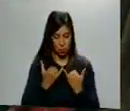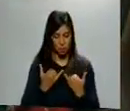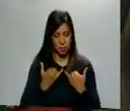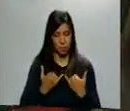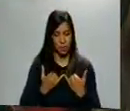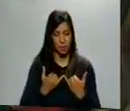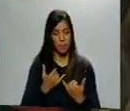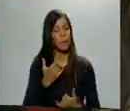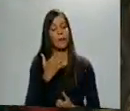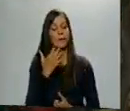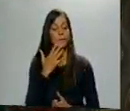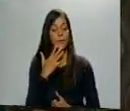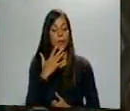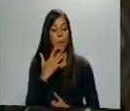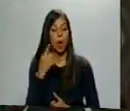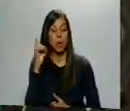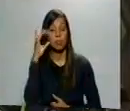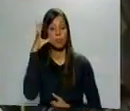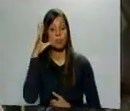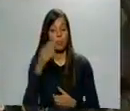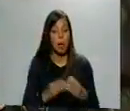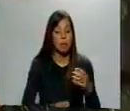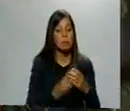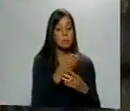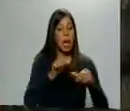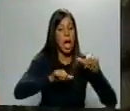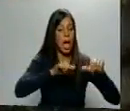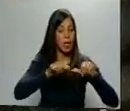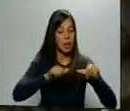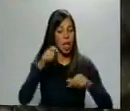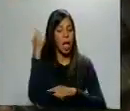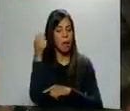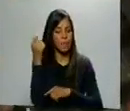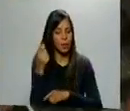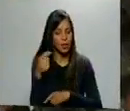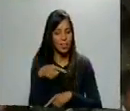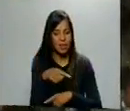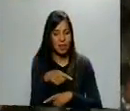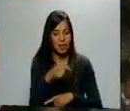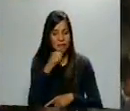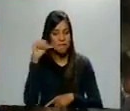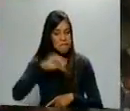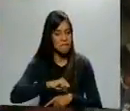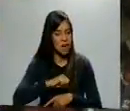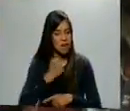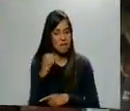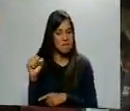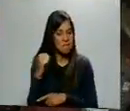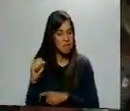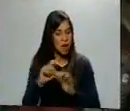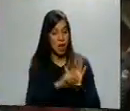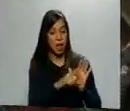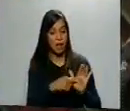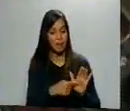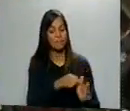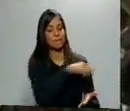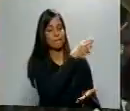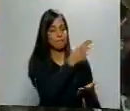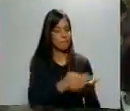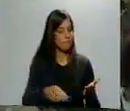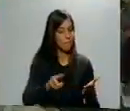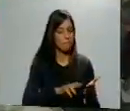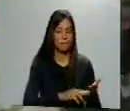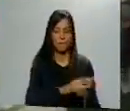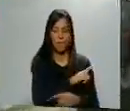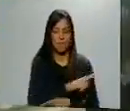Si una figura que hemos creado se ha agotado y no sirve para el desarrollo, debe de ser superada. Y la